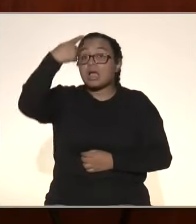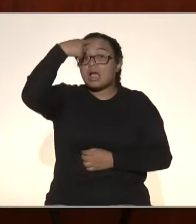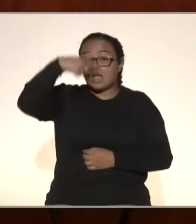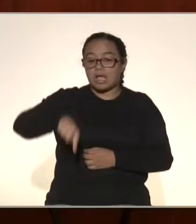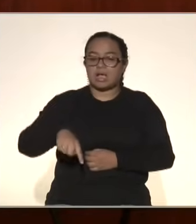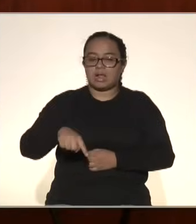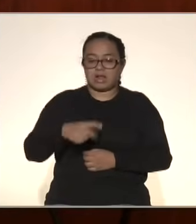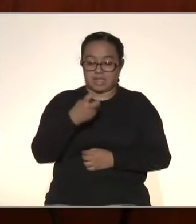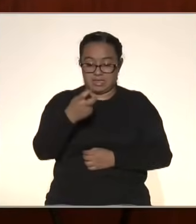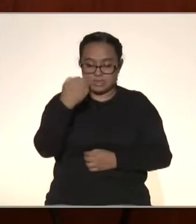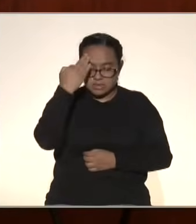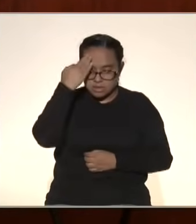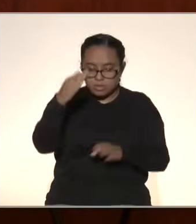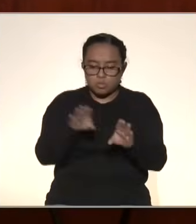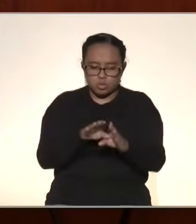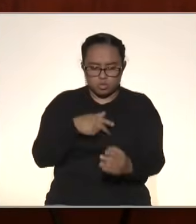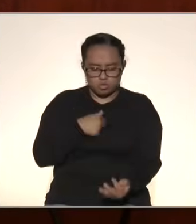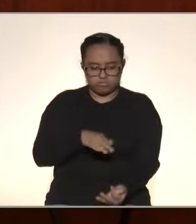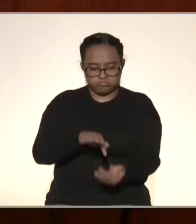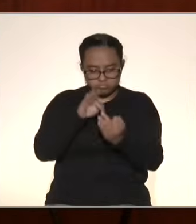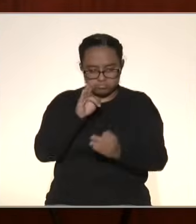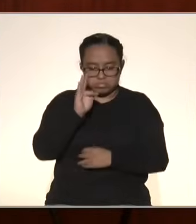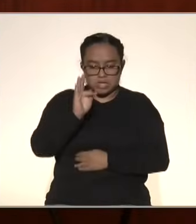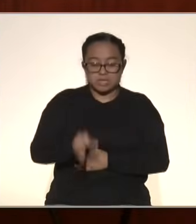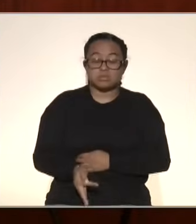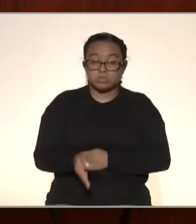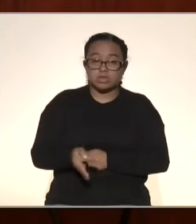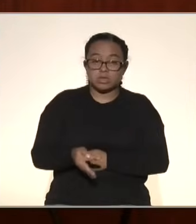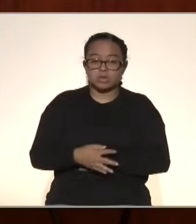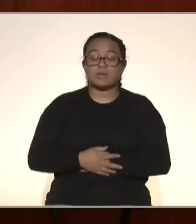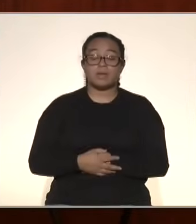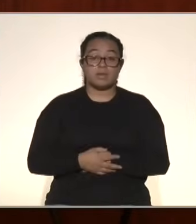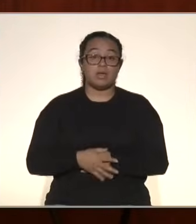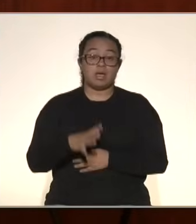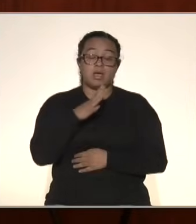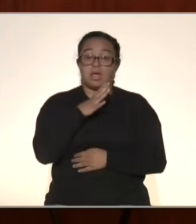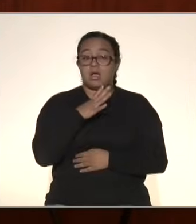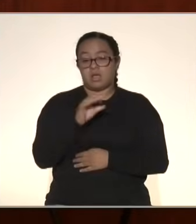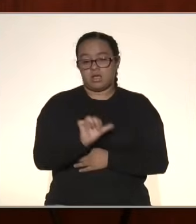afrontar esas épocas, ¿no? También retomando una de las